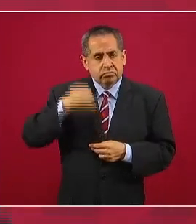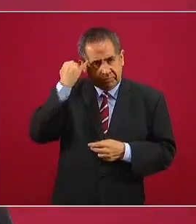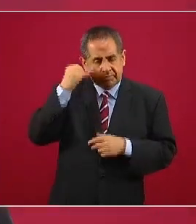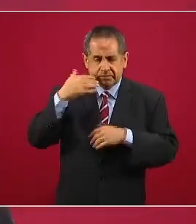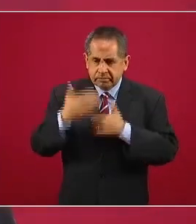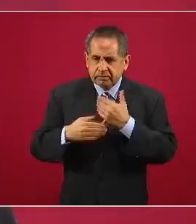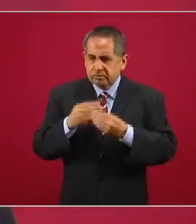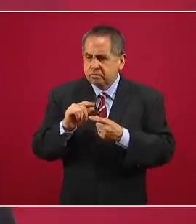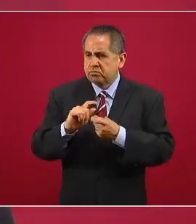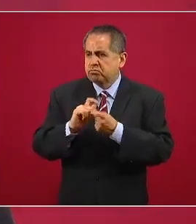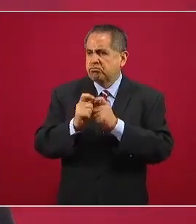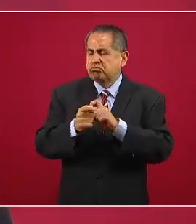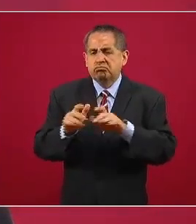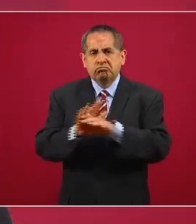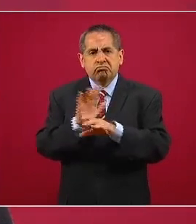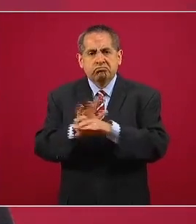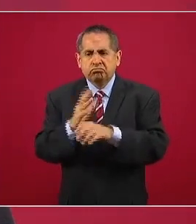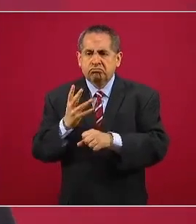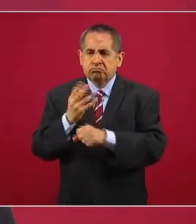construyendo la paz